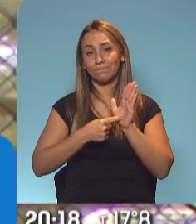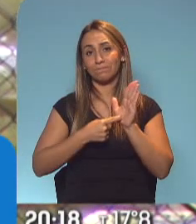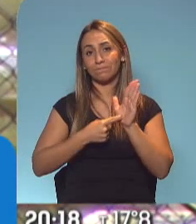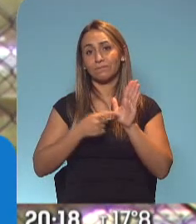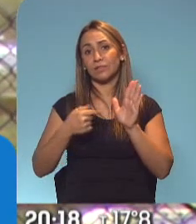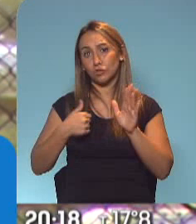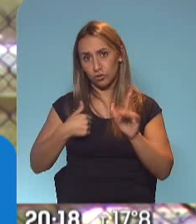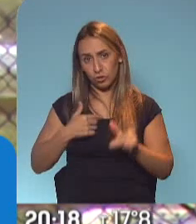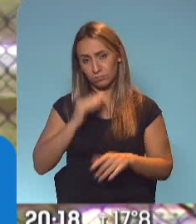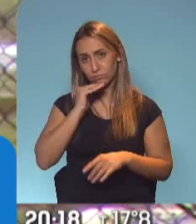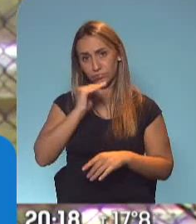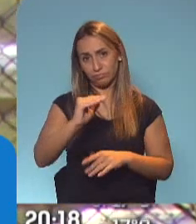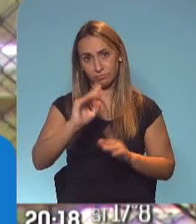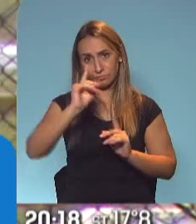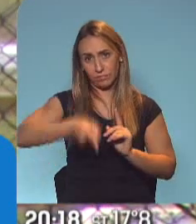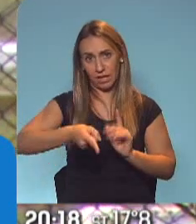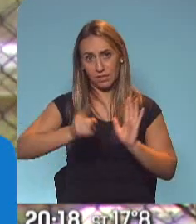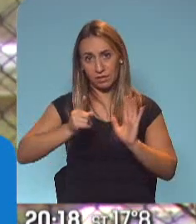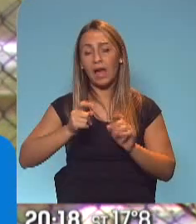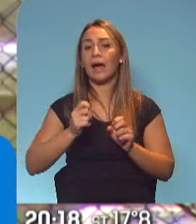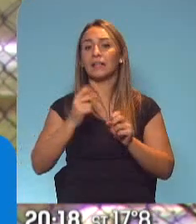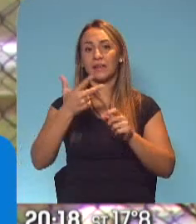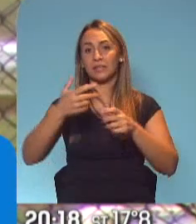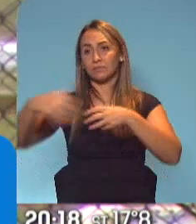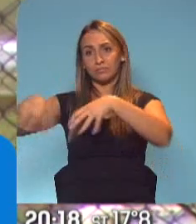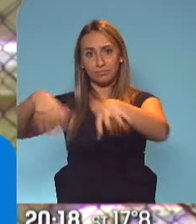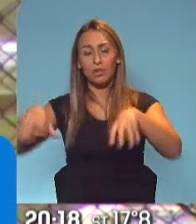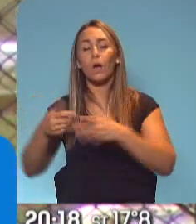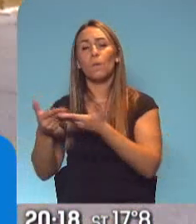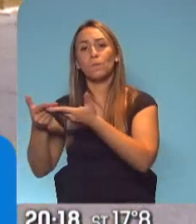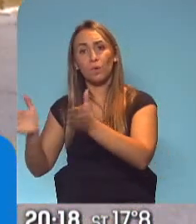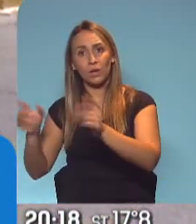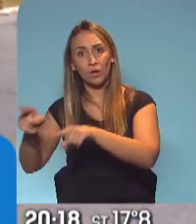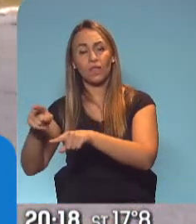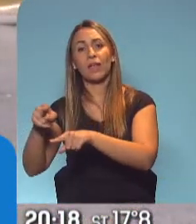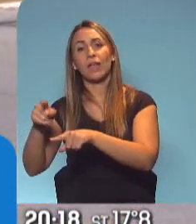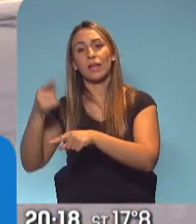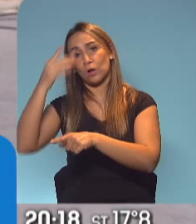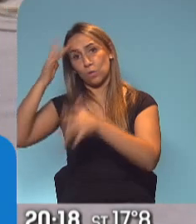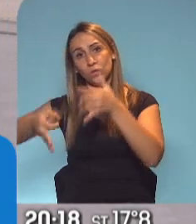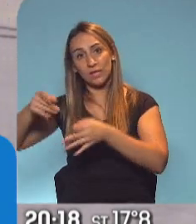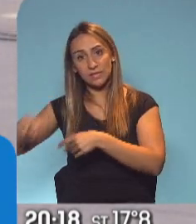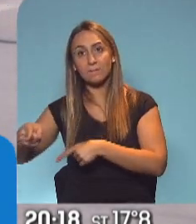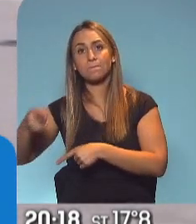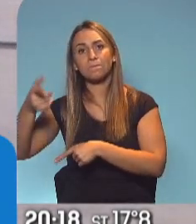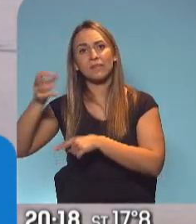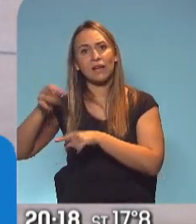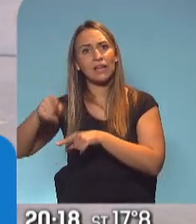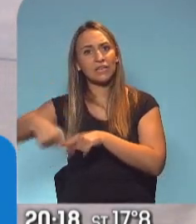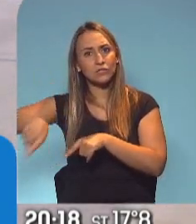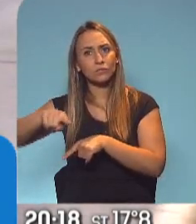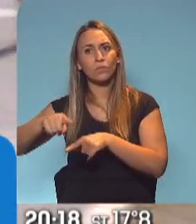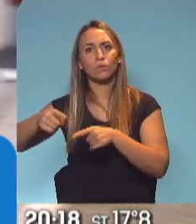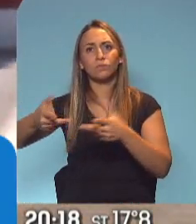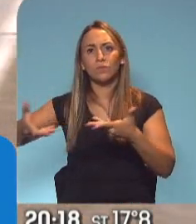di instrucciones precisas a las 3 áreas de gestión. El Ministerio Público de la provincia tiene la particularidad de que conviven las 3